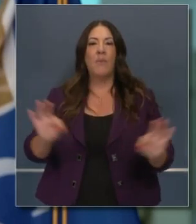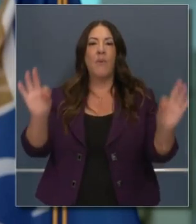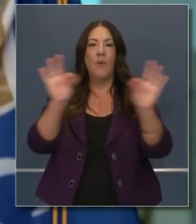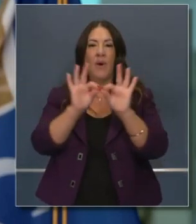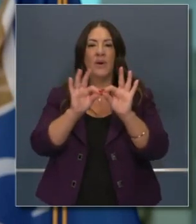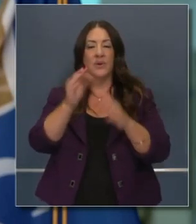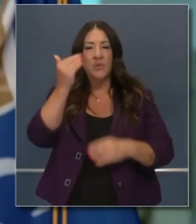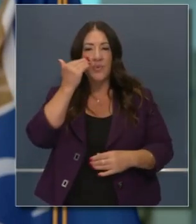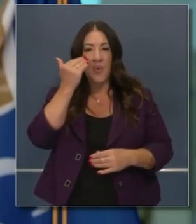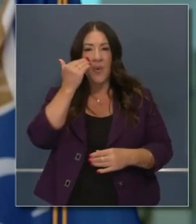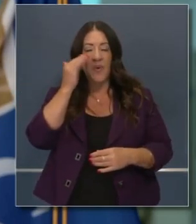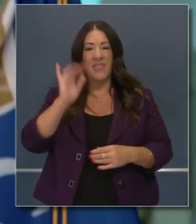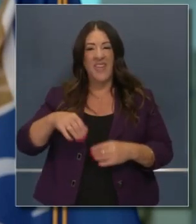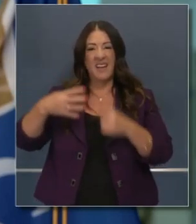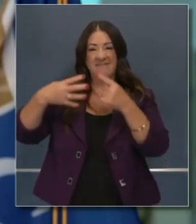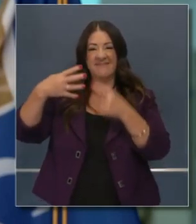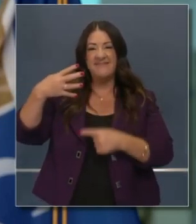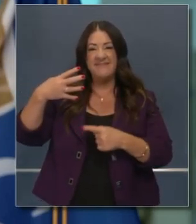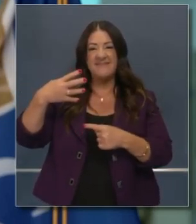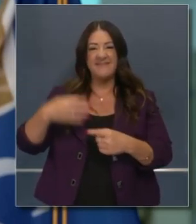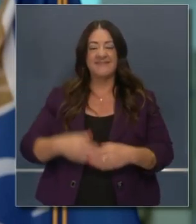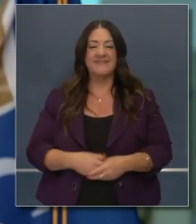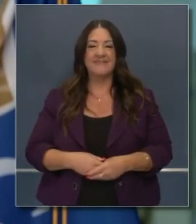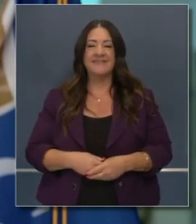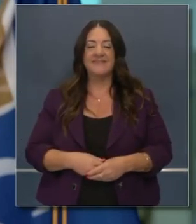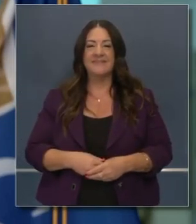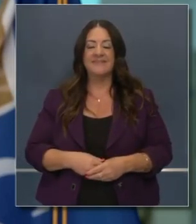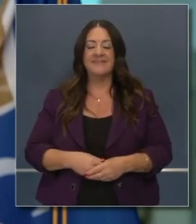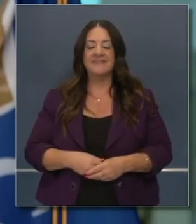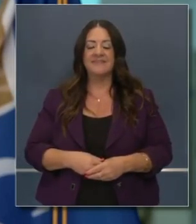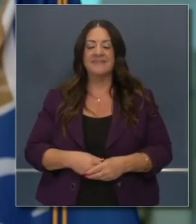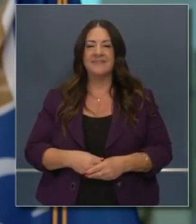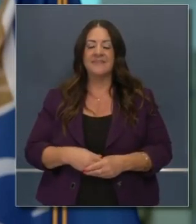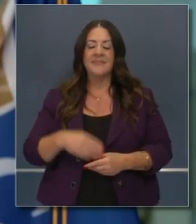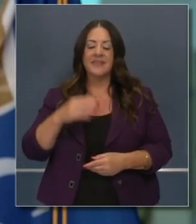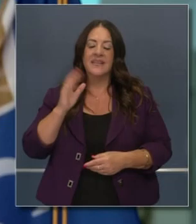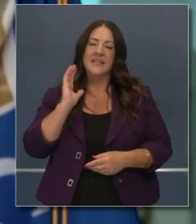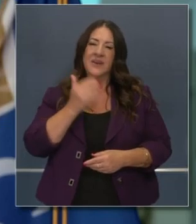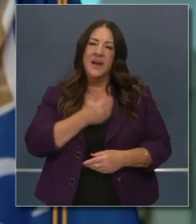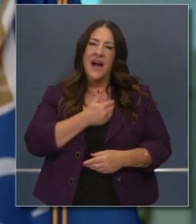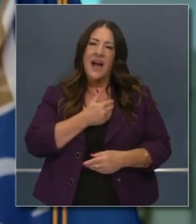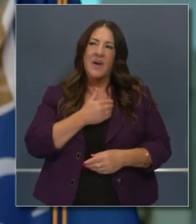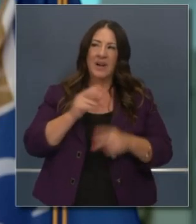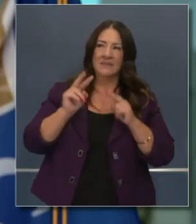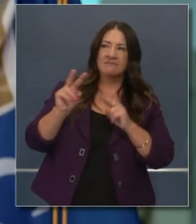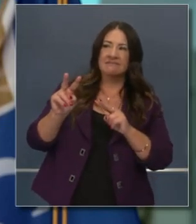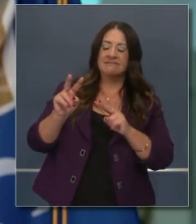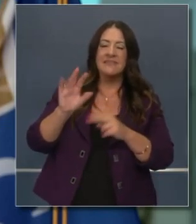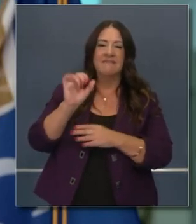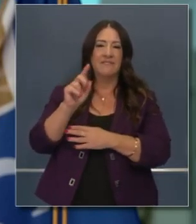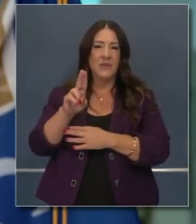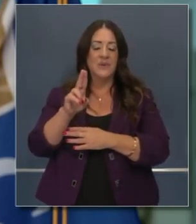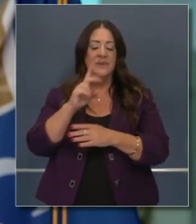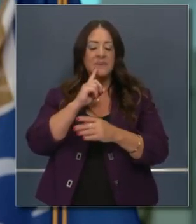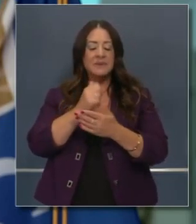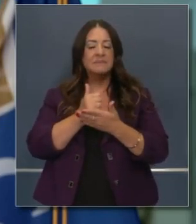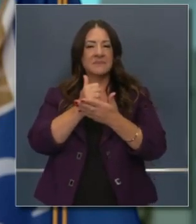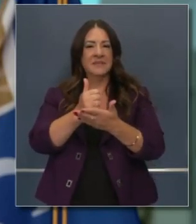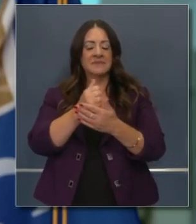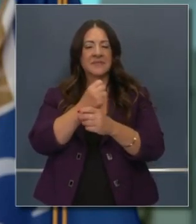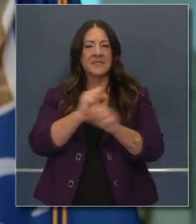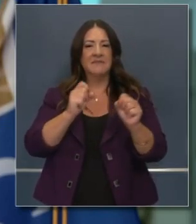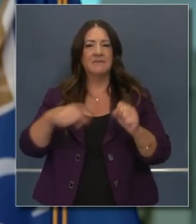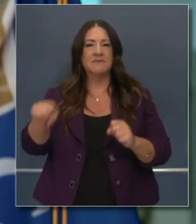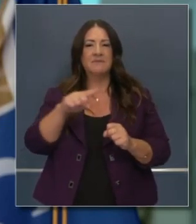conocen, es muy importante en ese sentido, en vista de nuestra temporada de influenza que